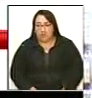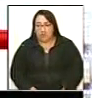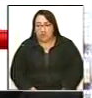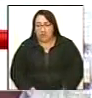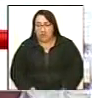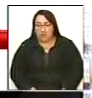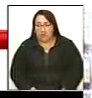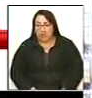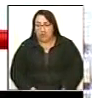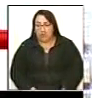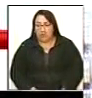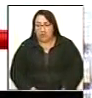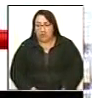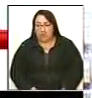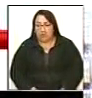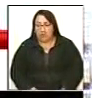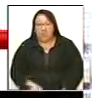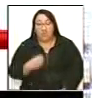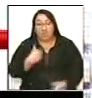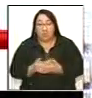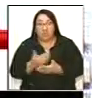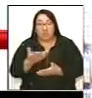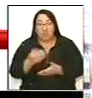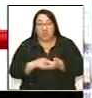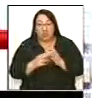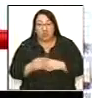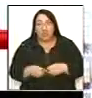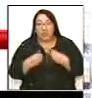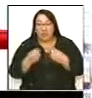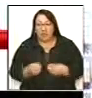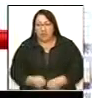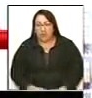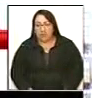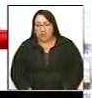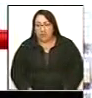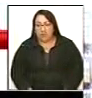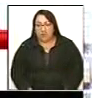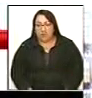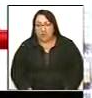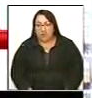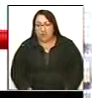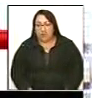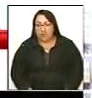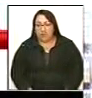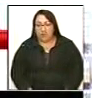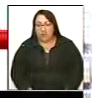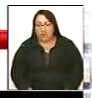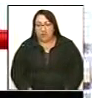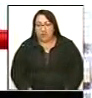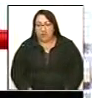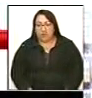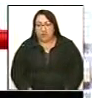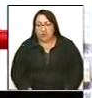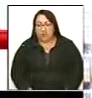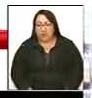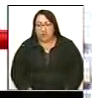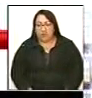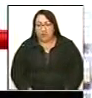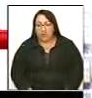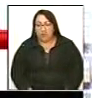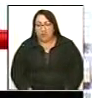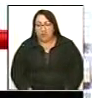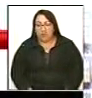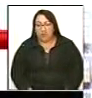Yo propondría que por lo menos le demos un término a esto, que